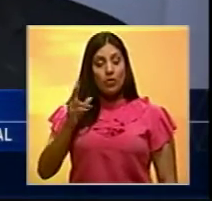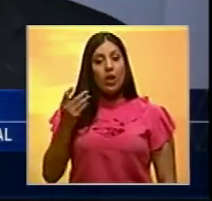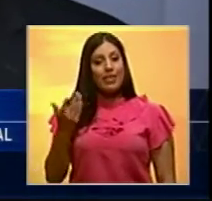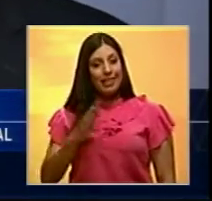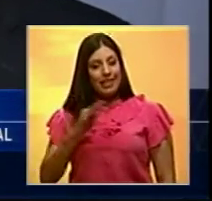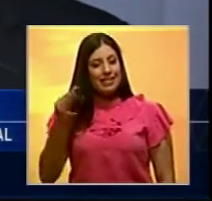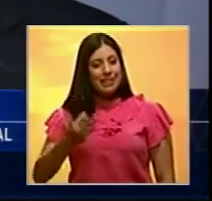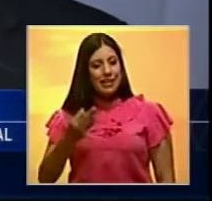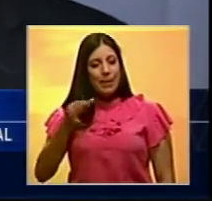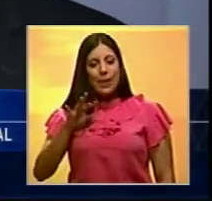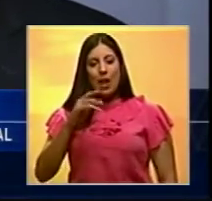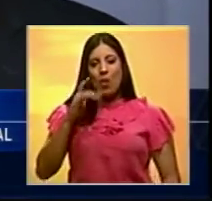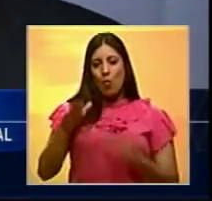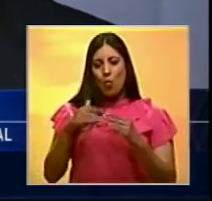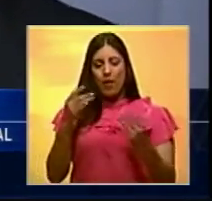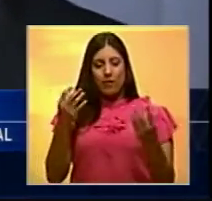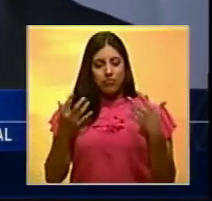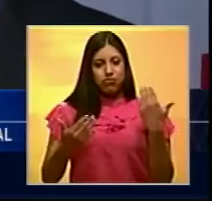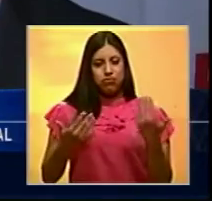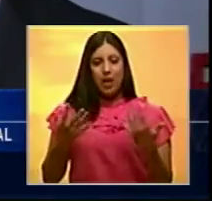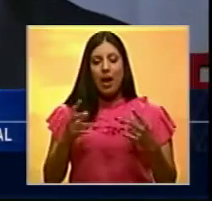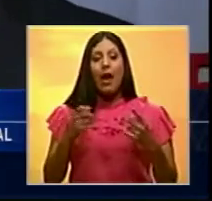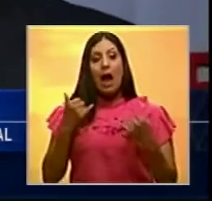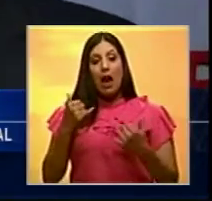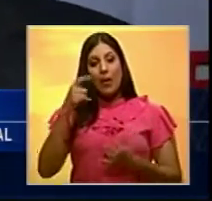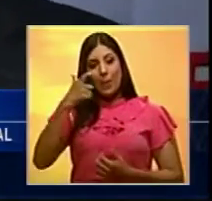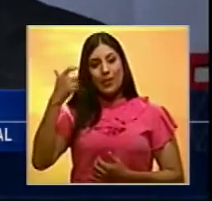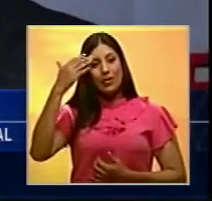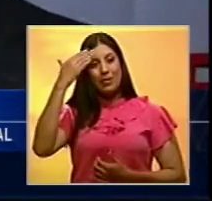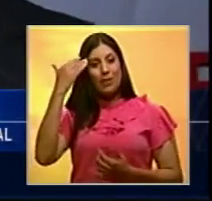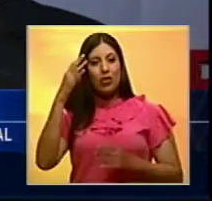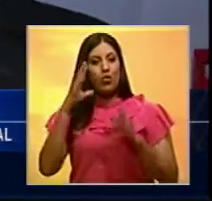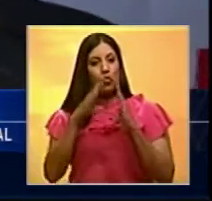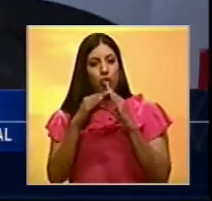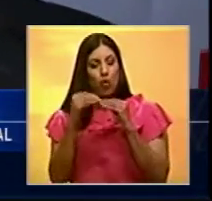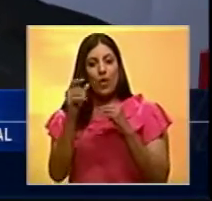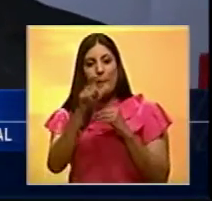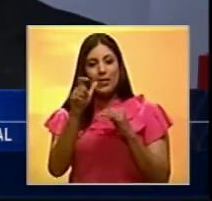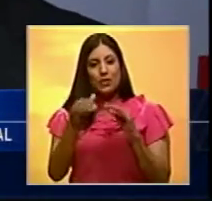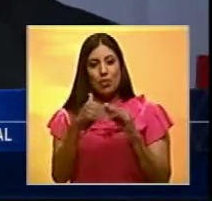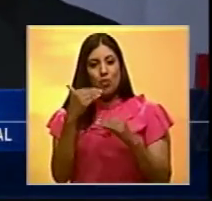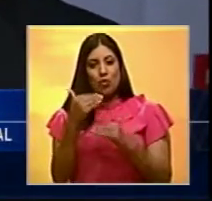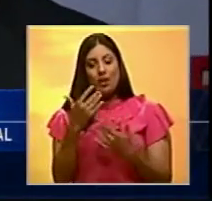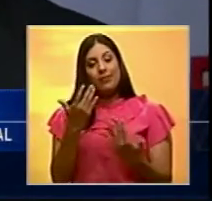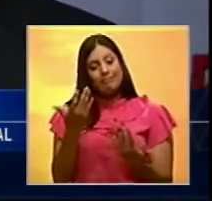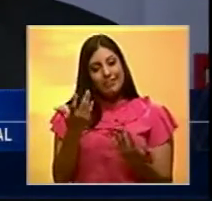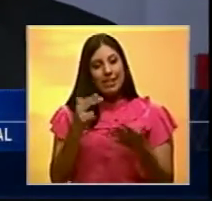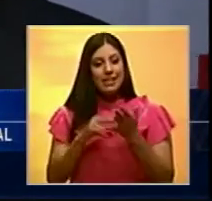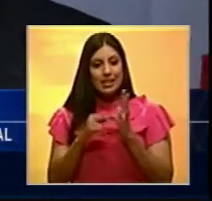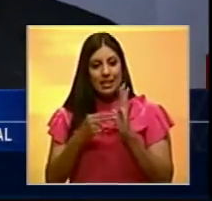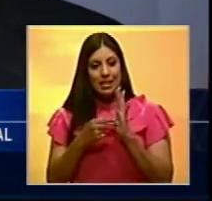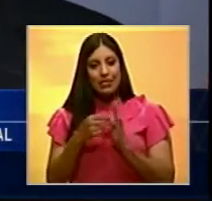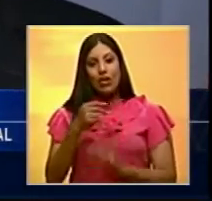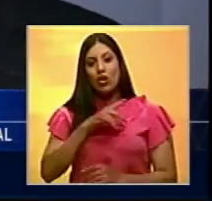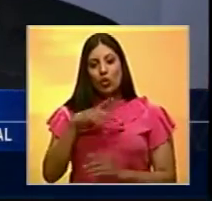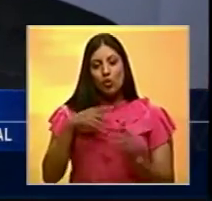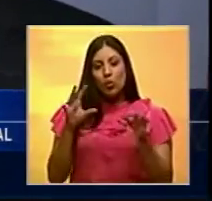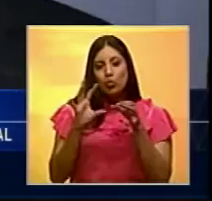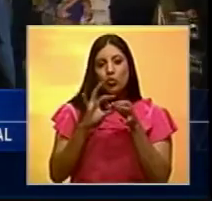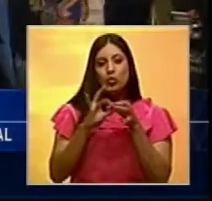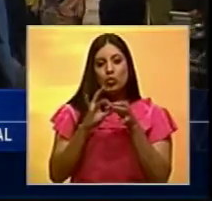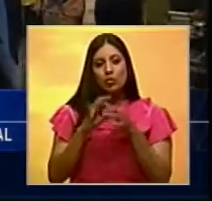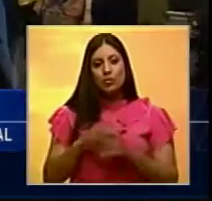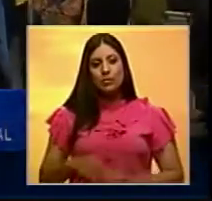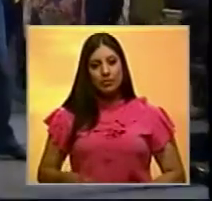siempre le gusta, está innovada y Revlon tiene los productos para que sea innovada. Entonces quiere decir que los dos van juntos de la mano.